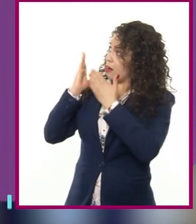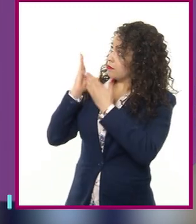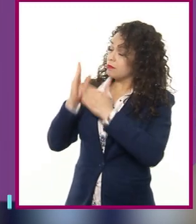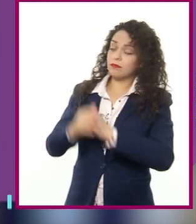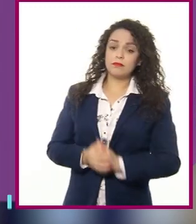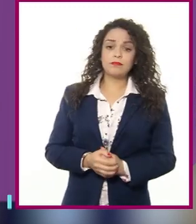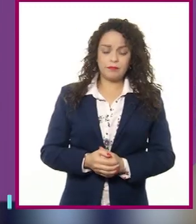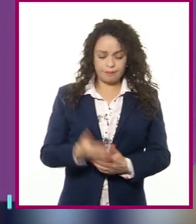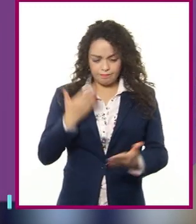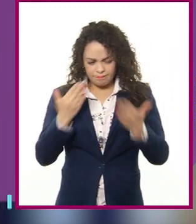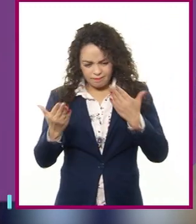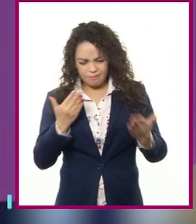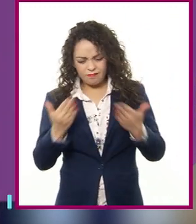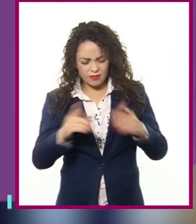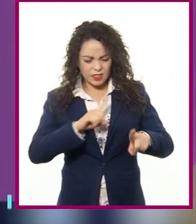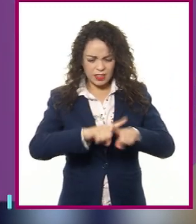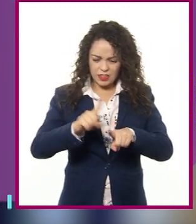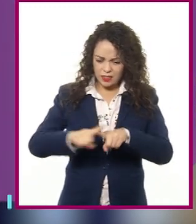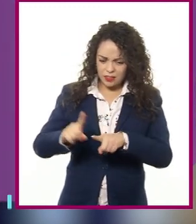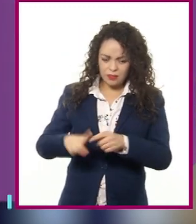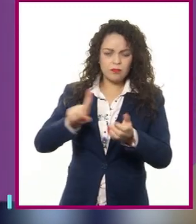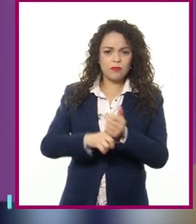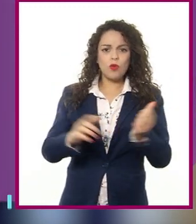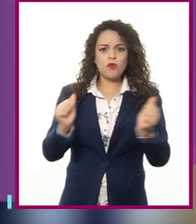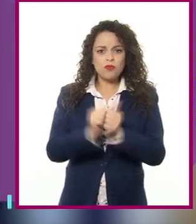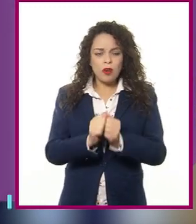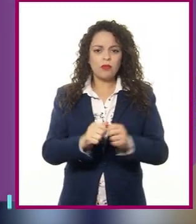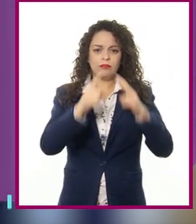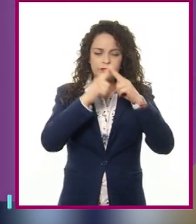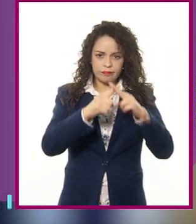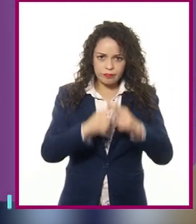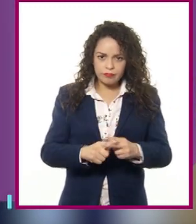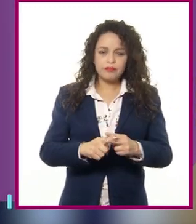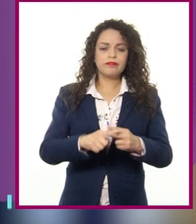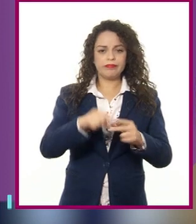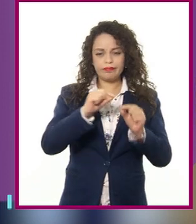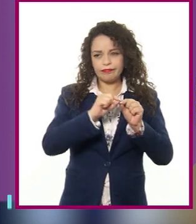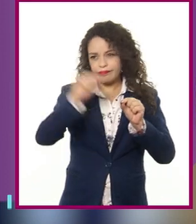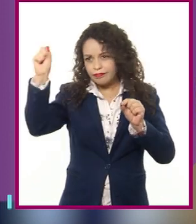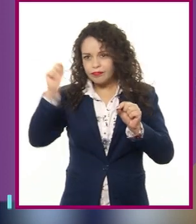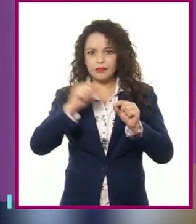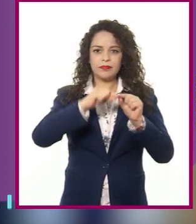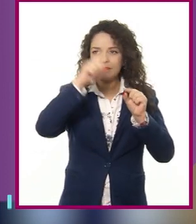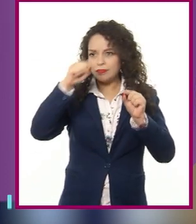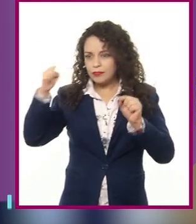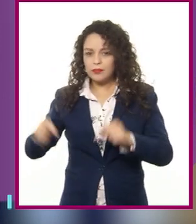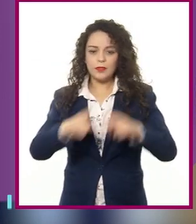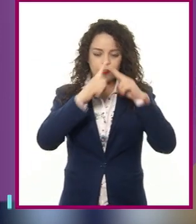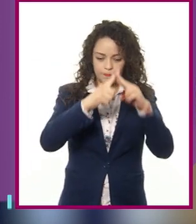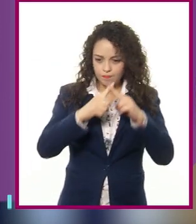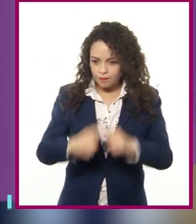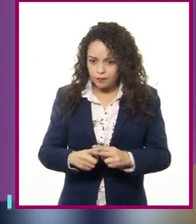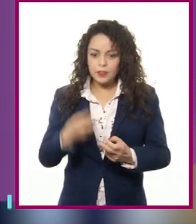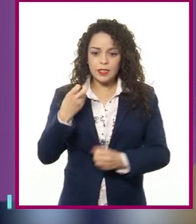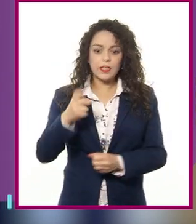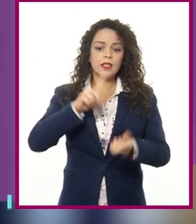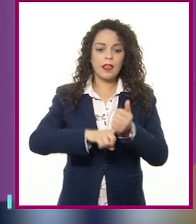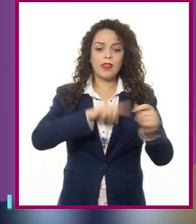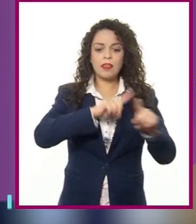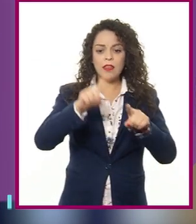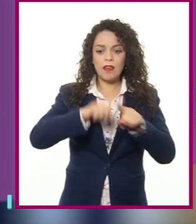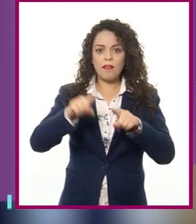de variación a partir de sus representaciones tabular, gráfica y algebraica, que resultan de modelar situaciones